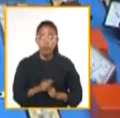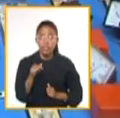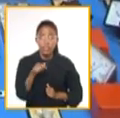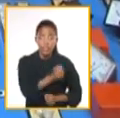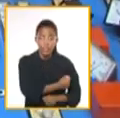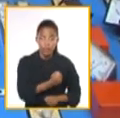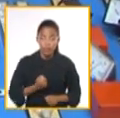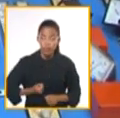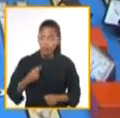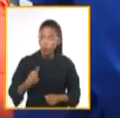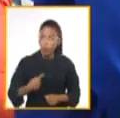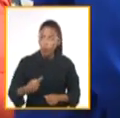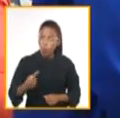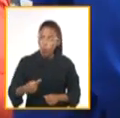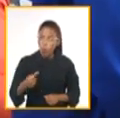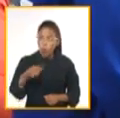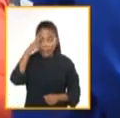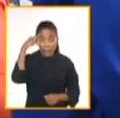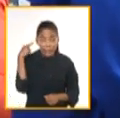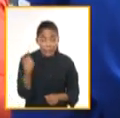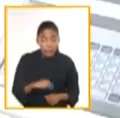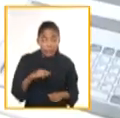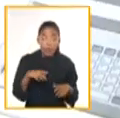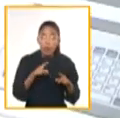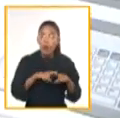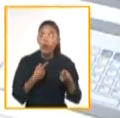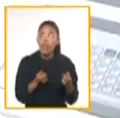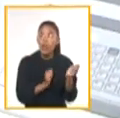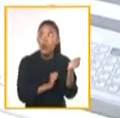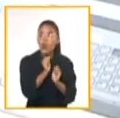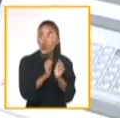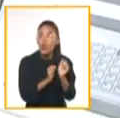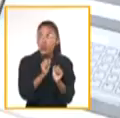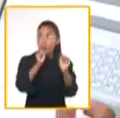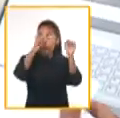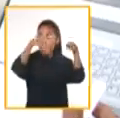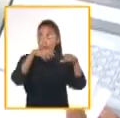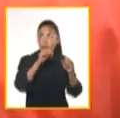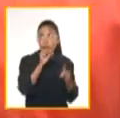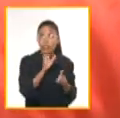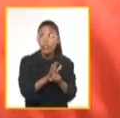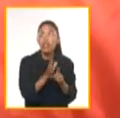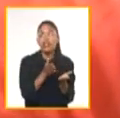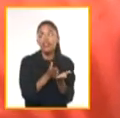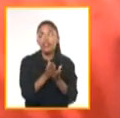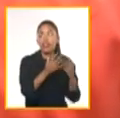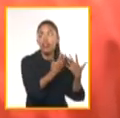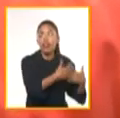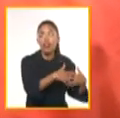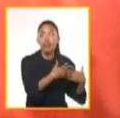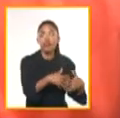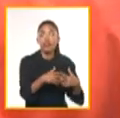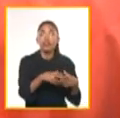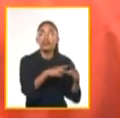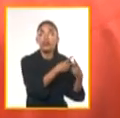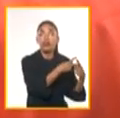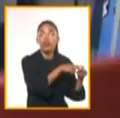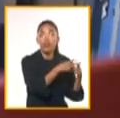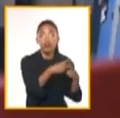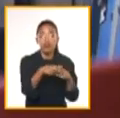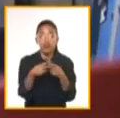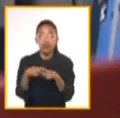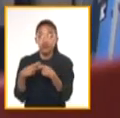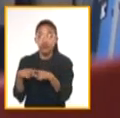por lograr la estabilidad de la generación eléctrica, continúan los trabajos de recuperación de la central termoeléctrica Antonio Maceo